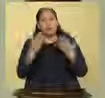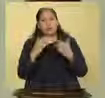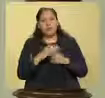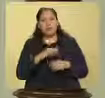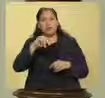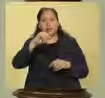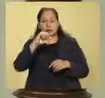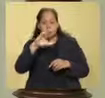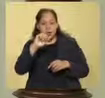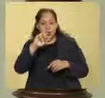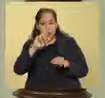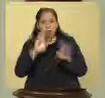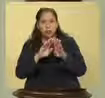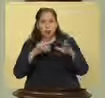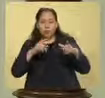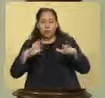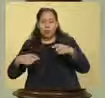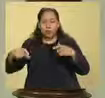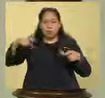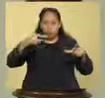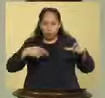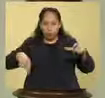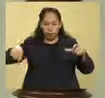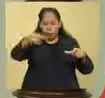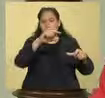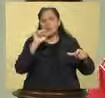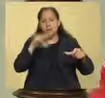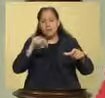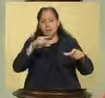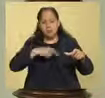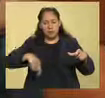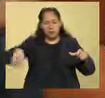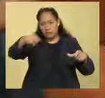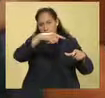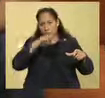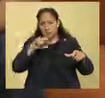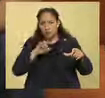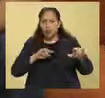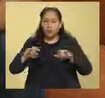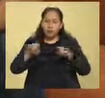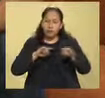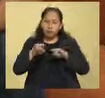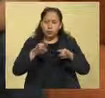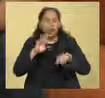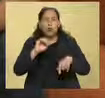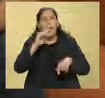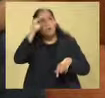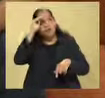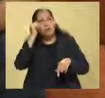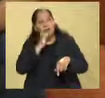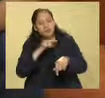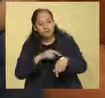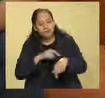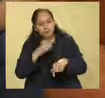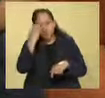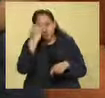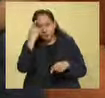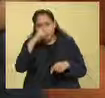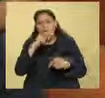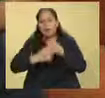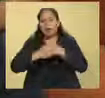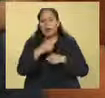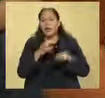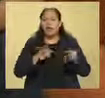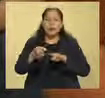siempre se corre en uno vale no vales y siempre es la misma distancia no es la misma distancia está pensado en tiempo normalmente se calcula para que las carreras